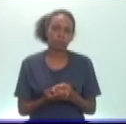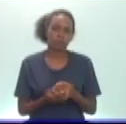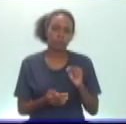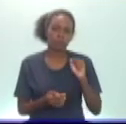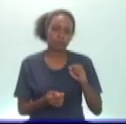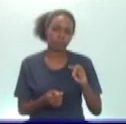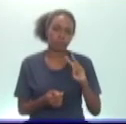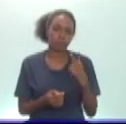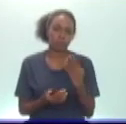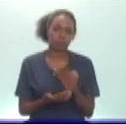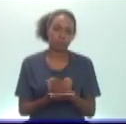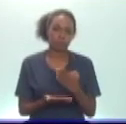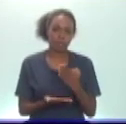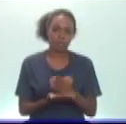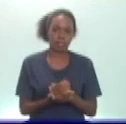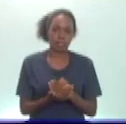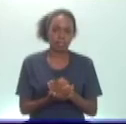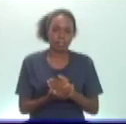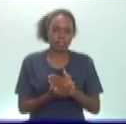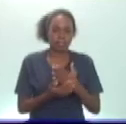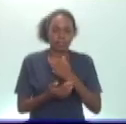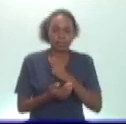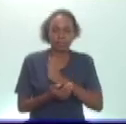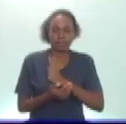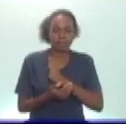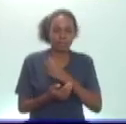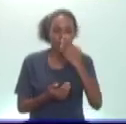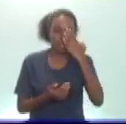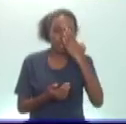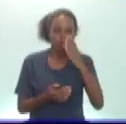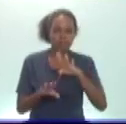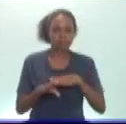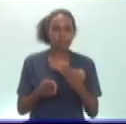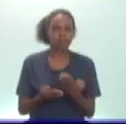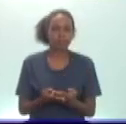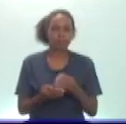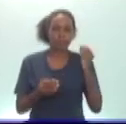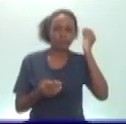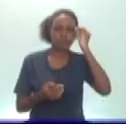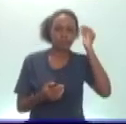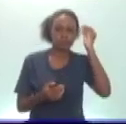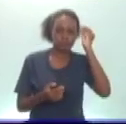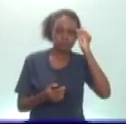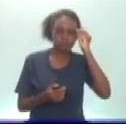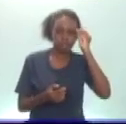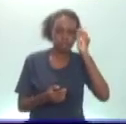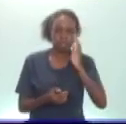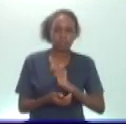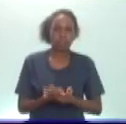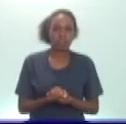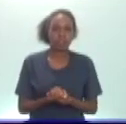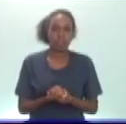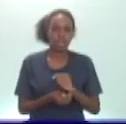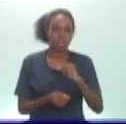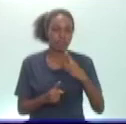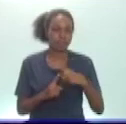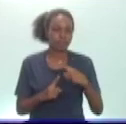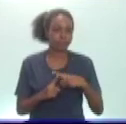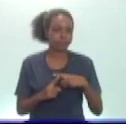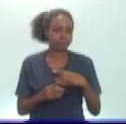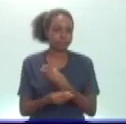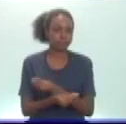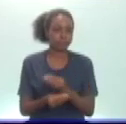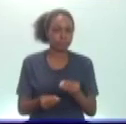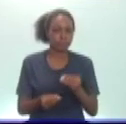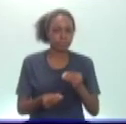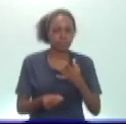televisiva. Ha sido un placer haber compartido este espacio de aprendizaje. Aquí les dejo este estudio independiente, espero que lo